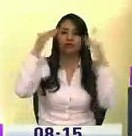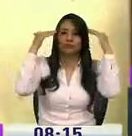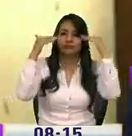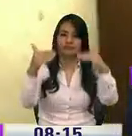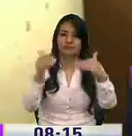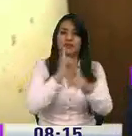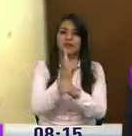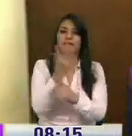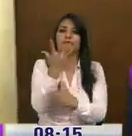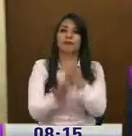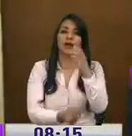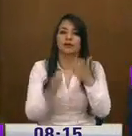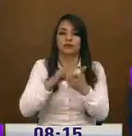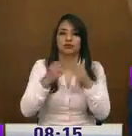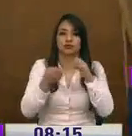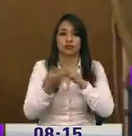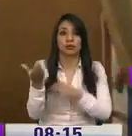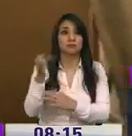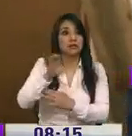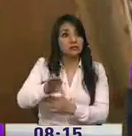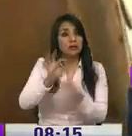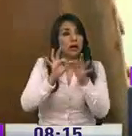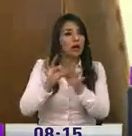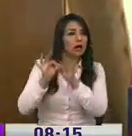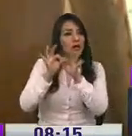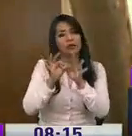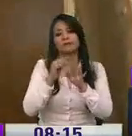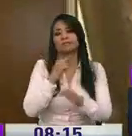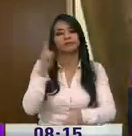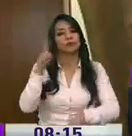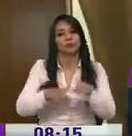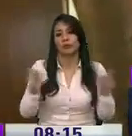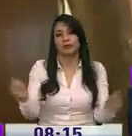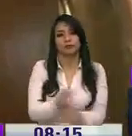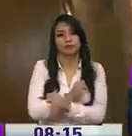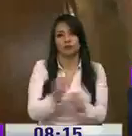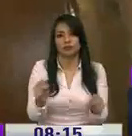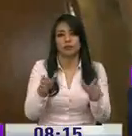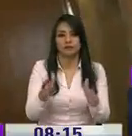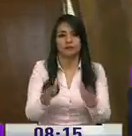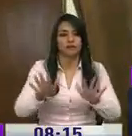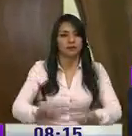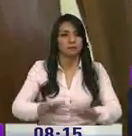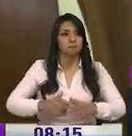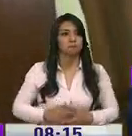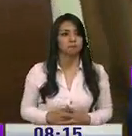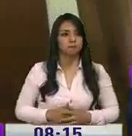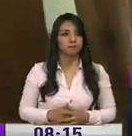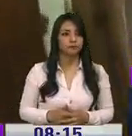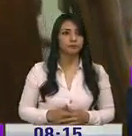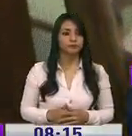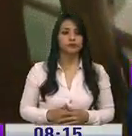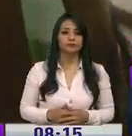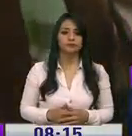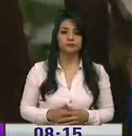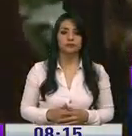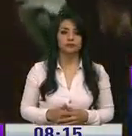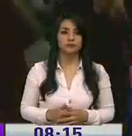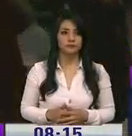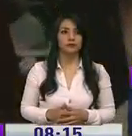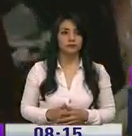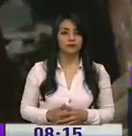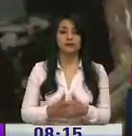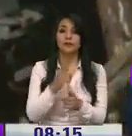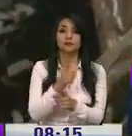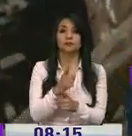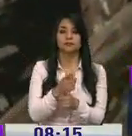estructural esa inversión que hemos hecho esto ya no es habitable entonces de hoy lo que estamos haciendo